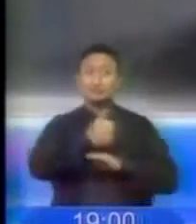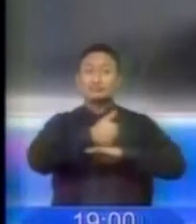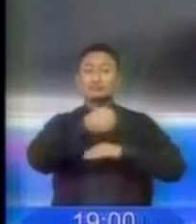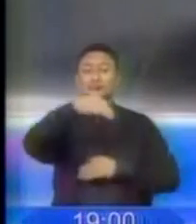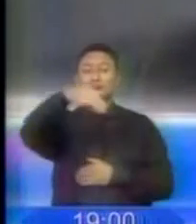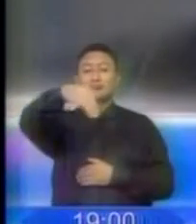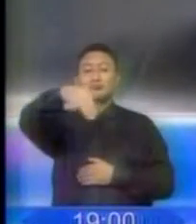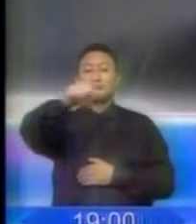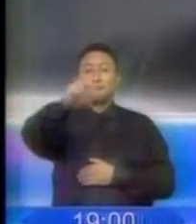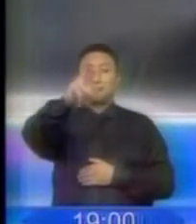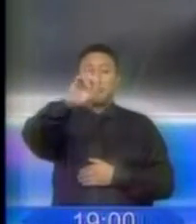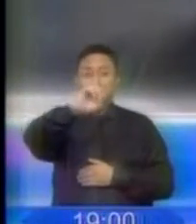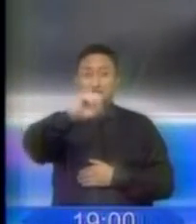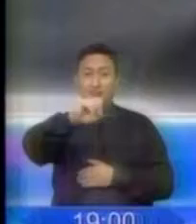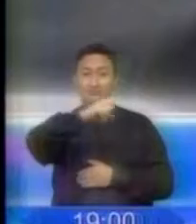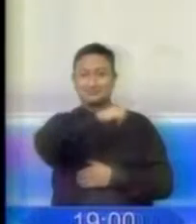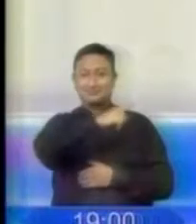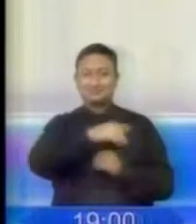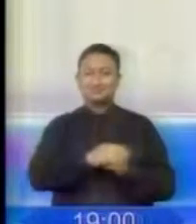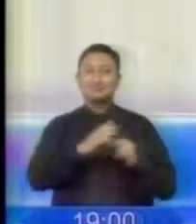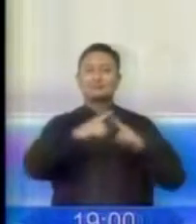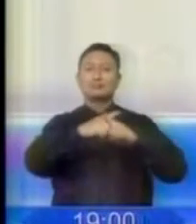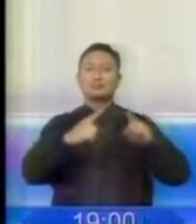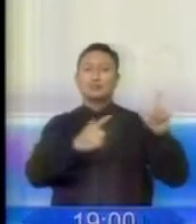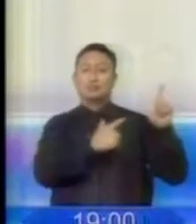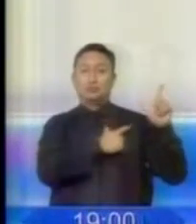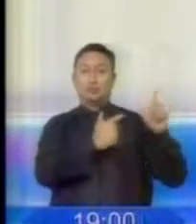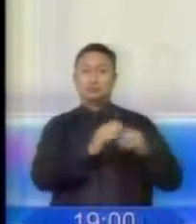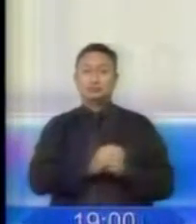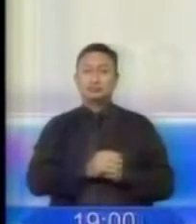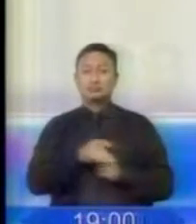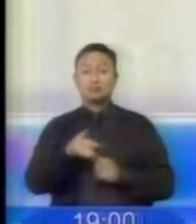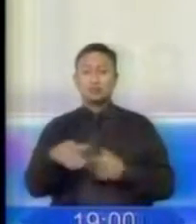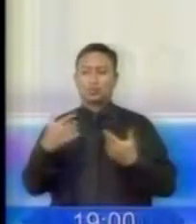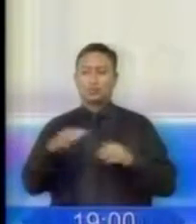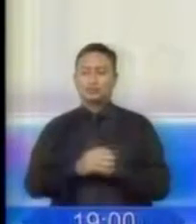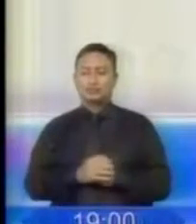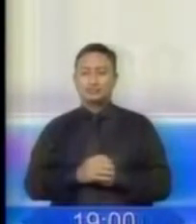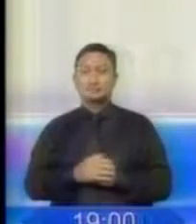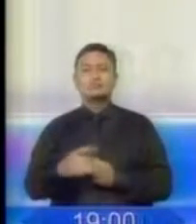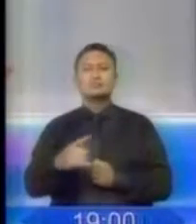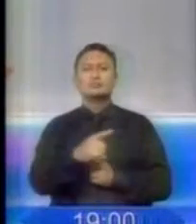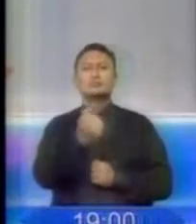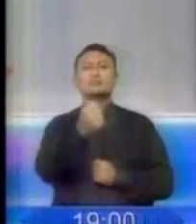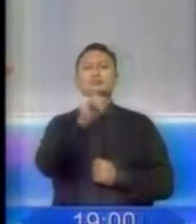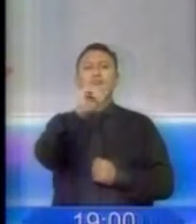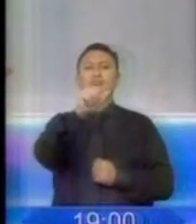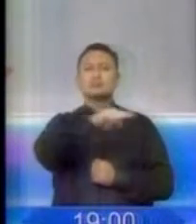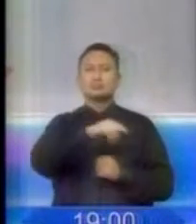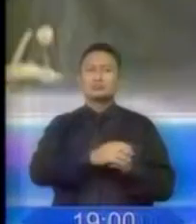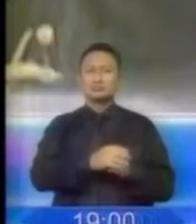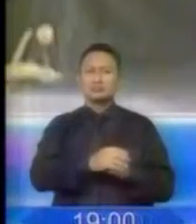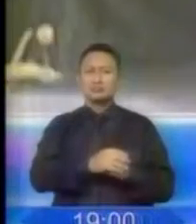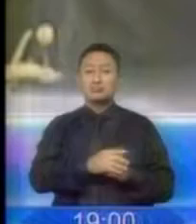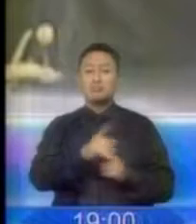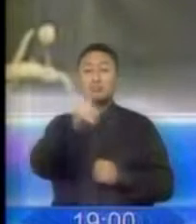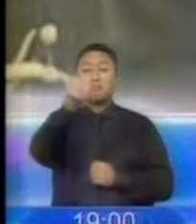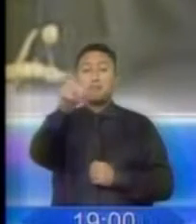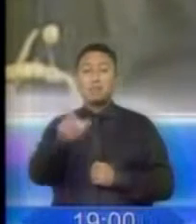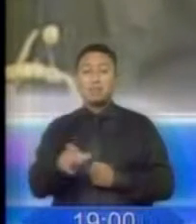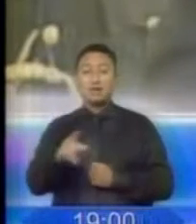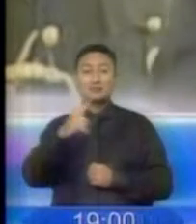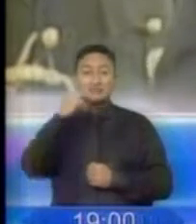Mario Pazmiño horas atrás denunció de supuestos intereses para que el CIE sea dirigido por alguien muy cercano al